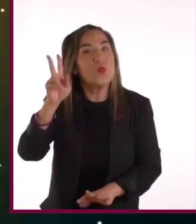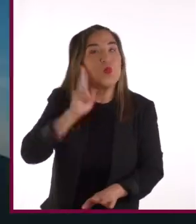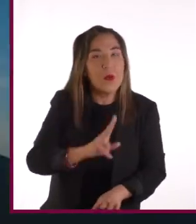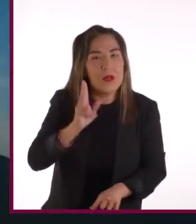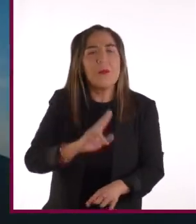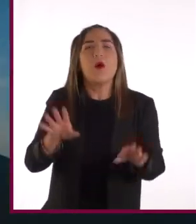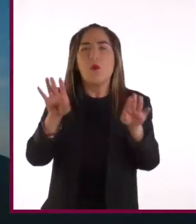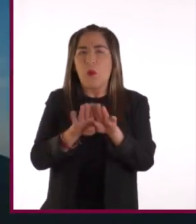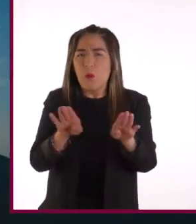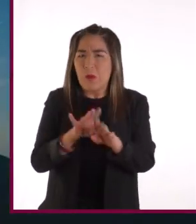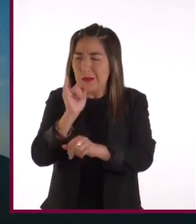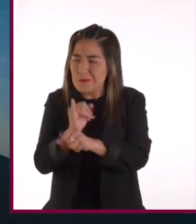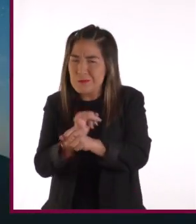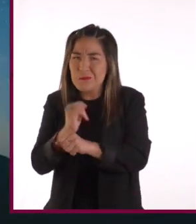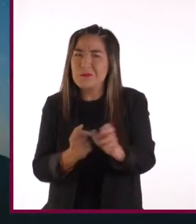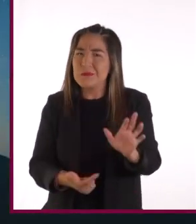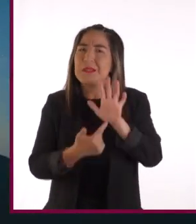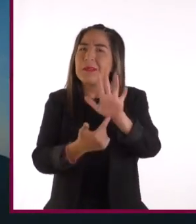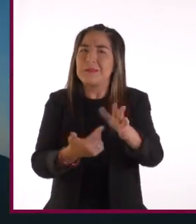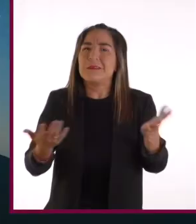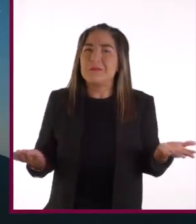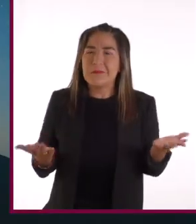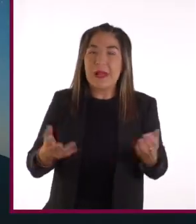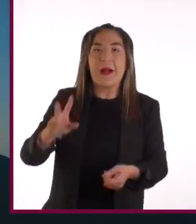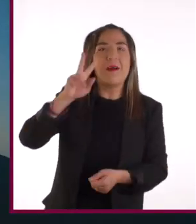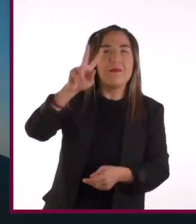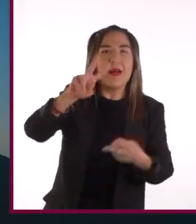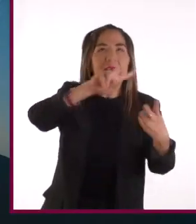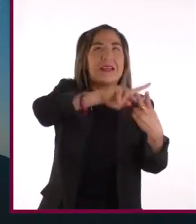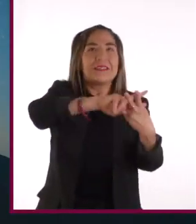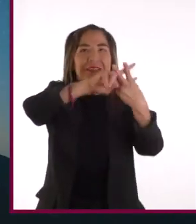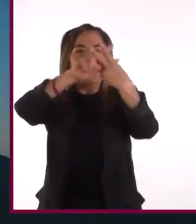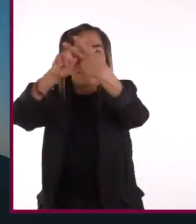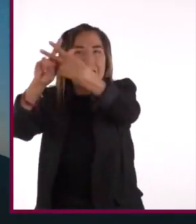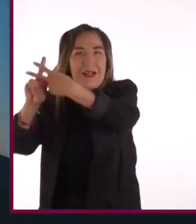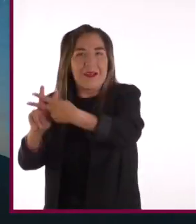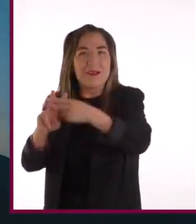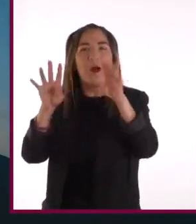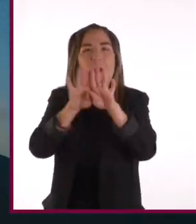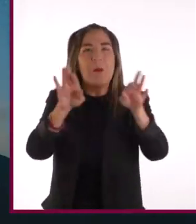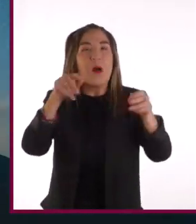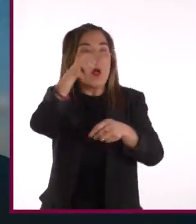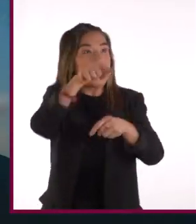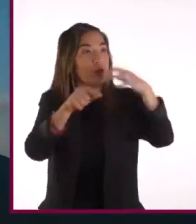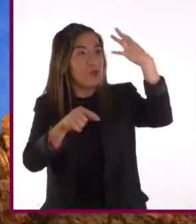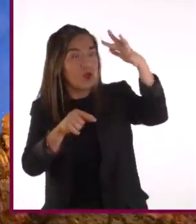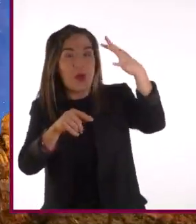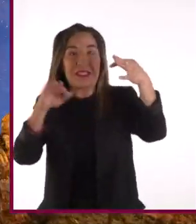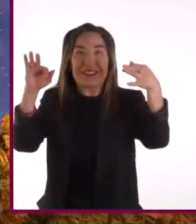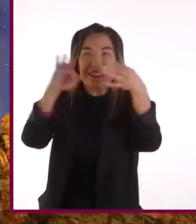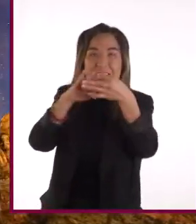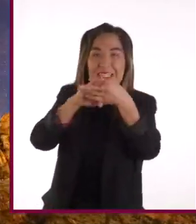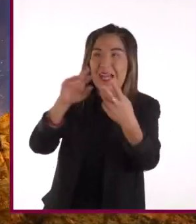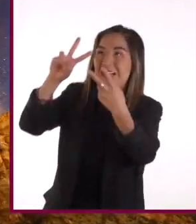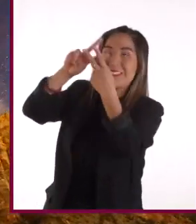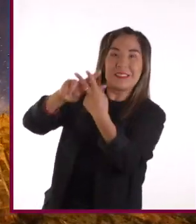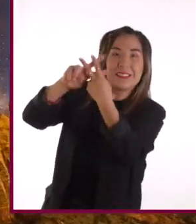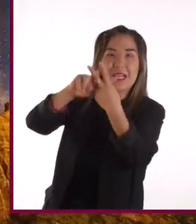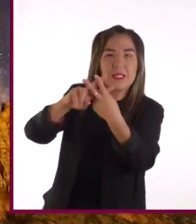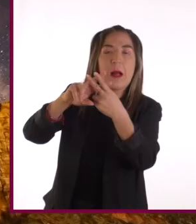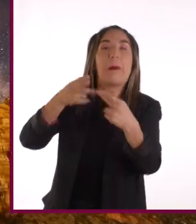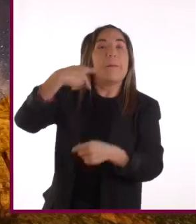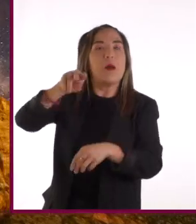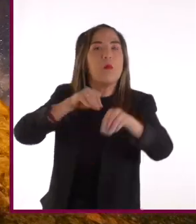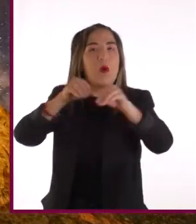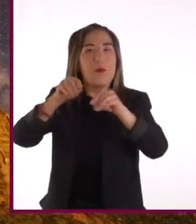demostraciones. Una propuesta para corroborar su teoría era observar las estrellas cercanas a nuestro Sol, mismas que deberían